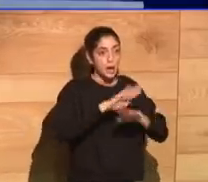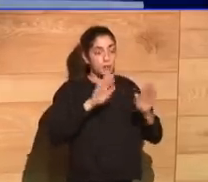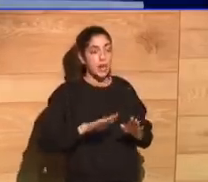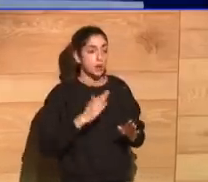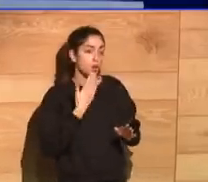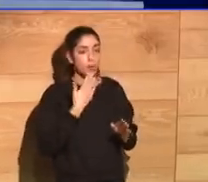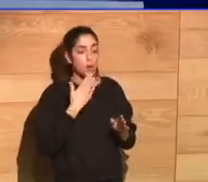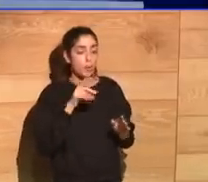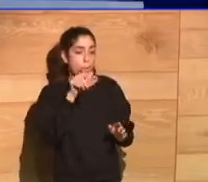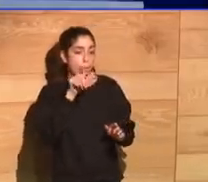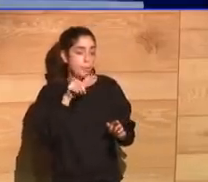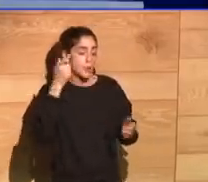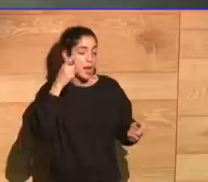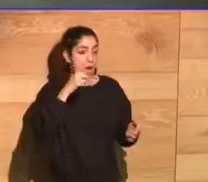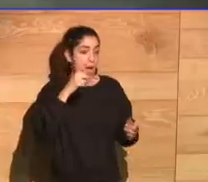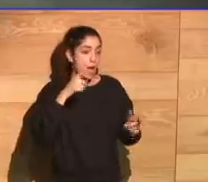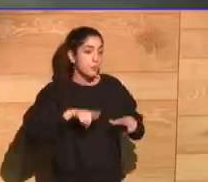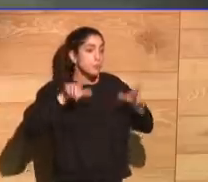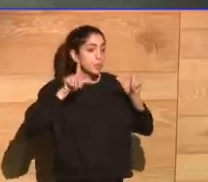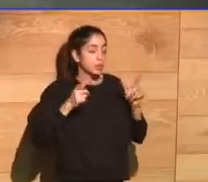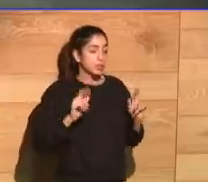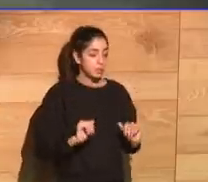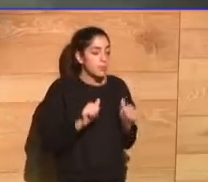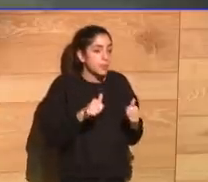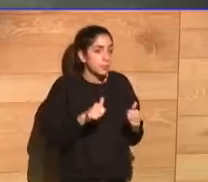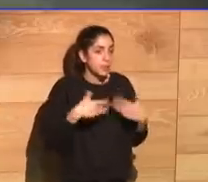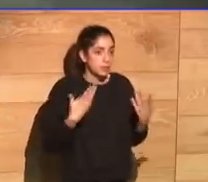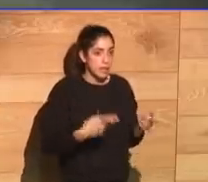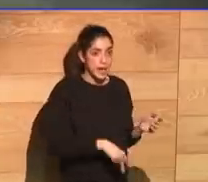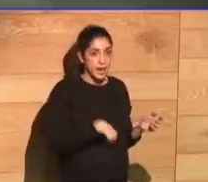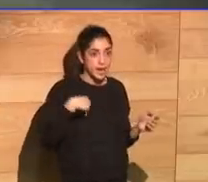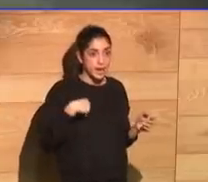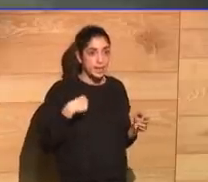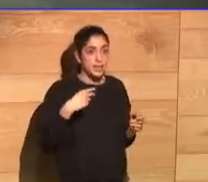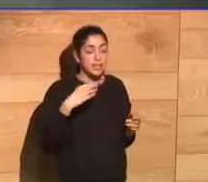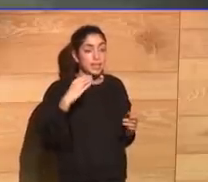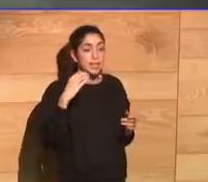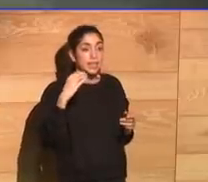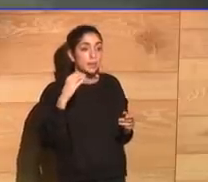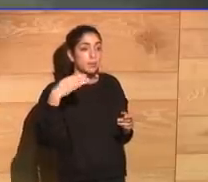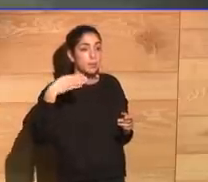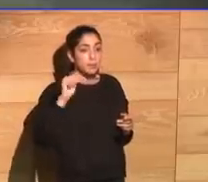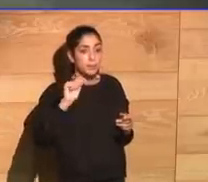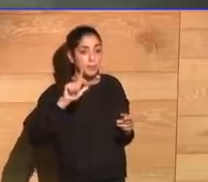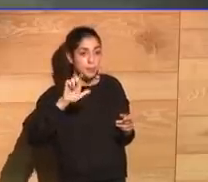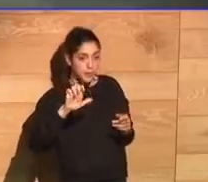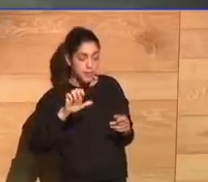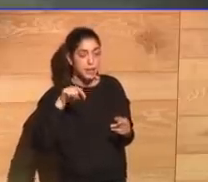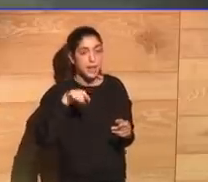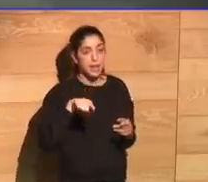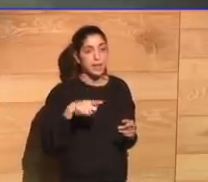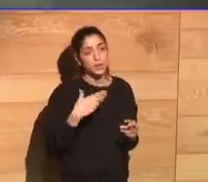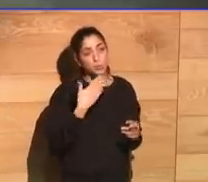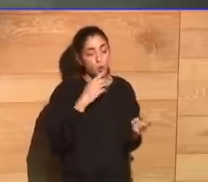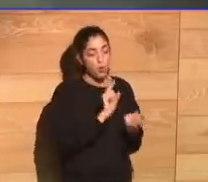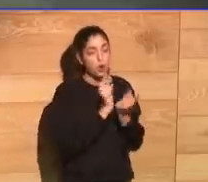cosas porque no son papeles agradables para grandes estrellas en general. En ese sentido Christian Bale supuso un cambio muy notable y tenía que